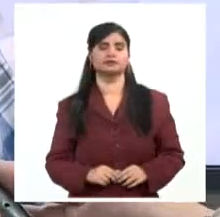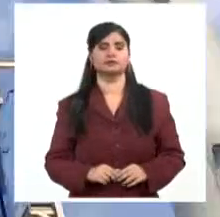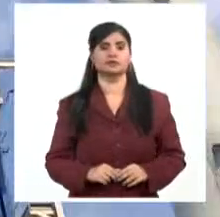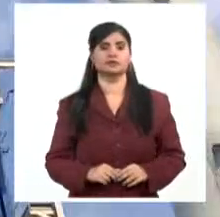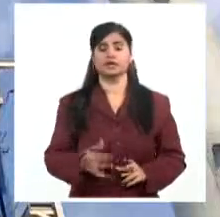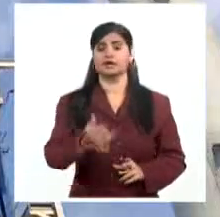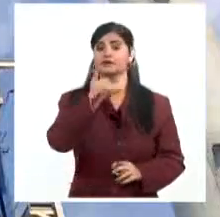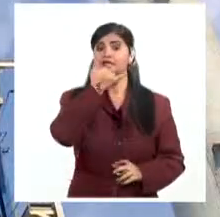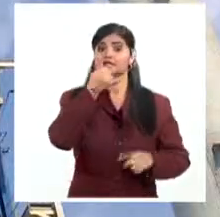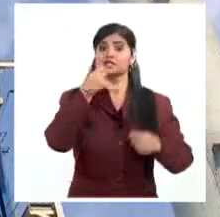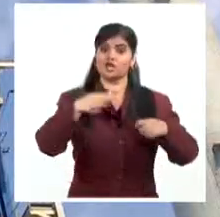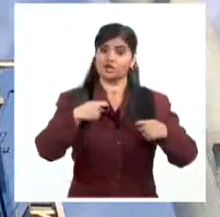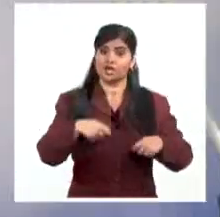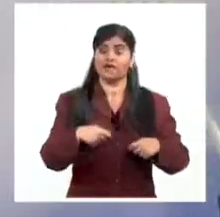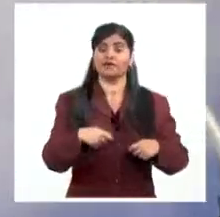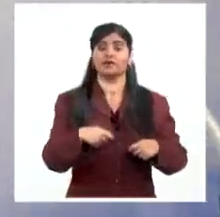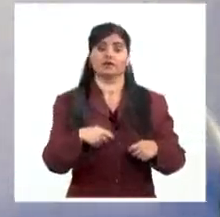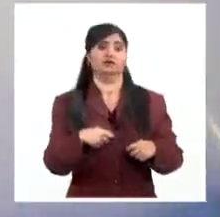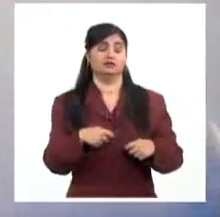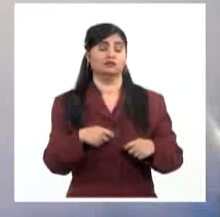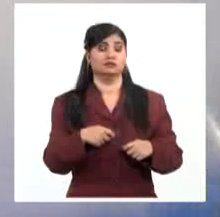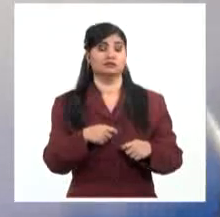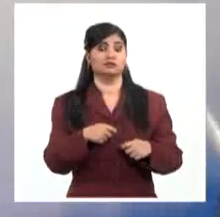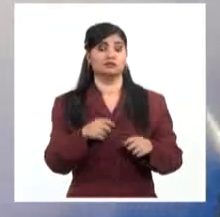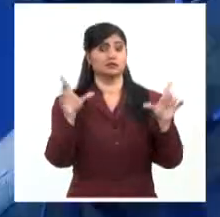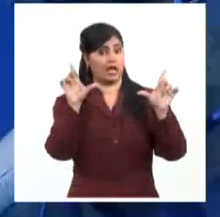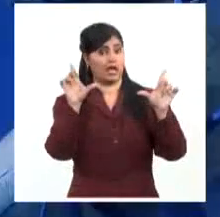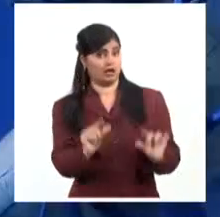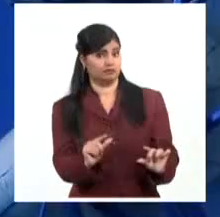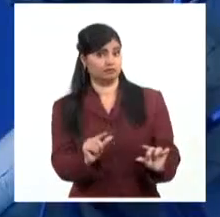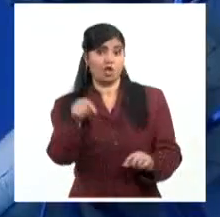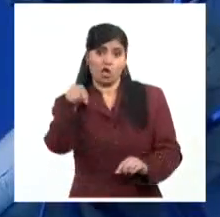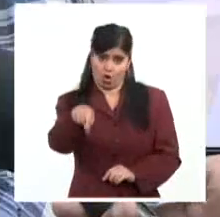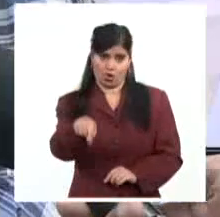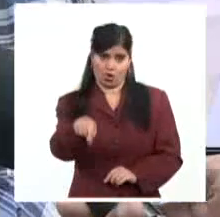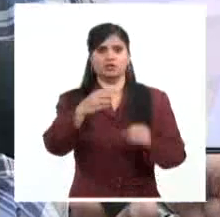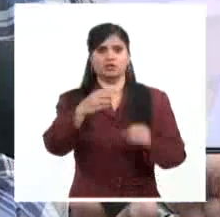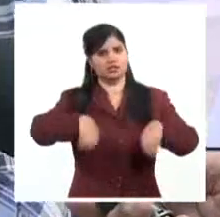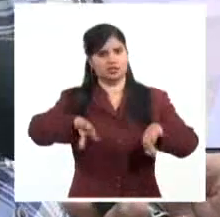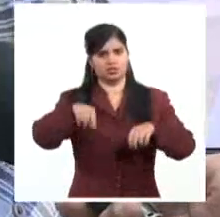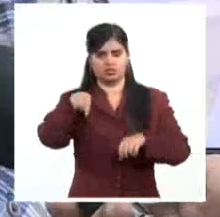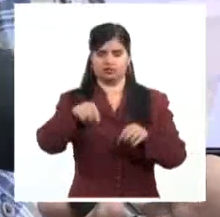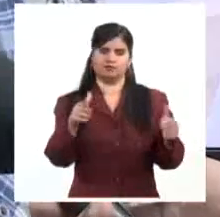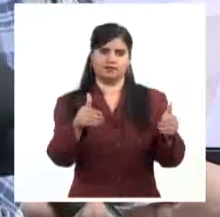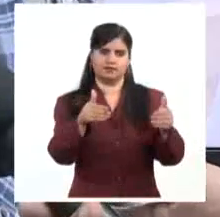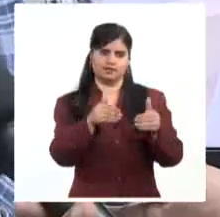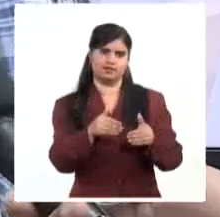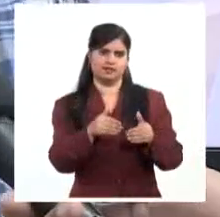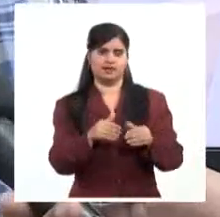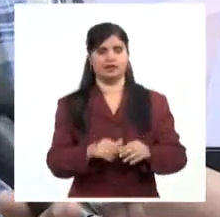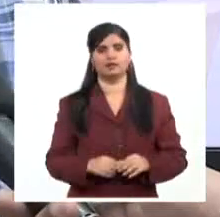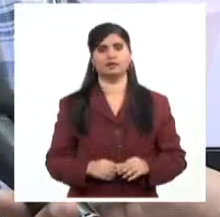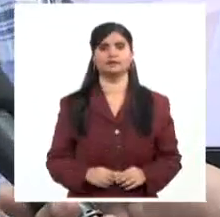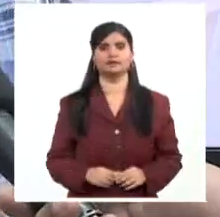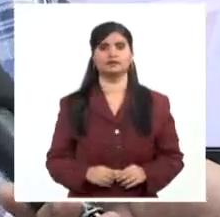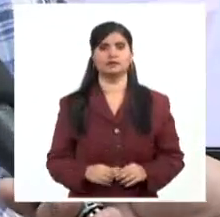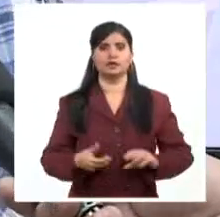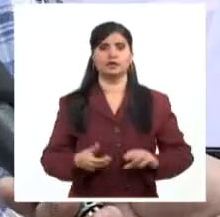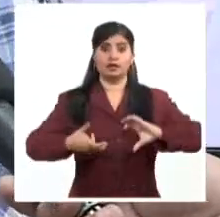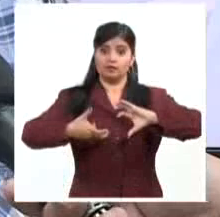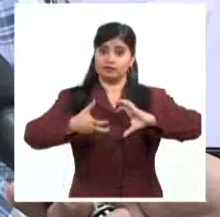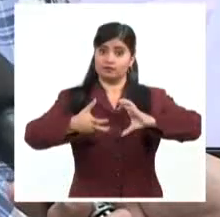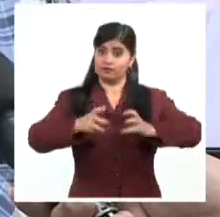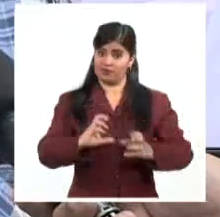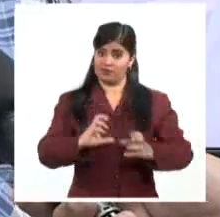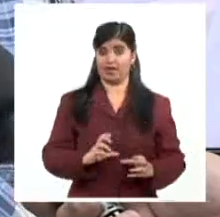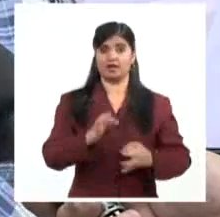afectaciones deben tener una tendencia a la disminución. Esa es la condición que tenemos para el día de hoy. La situación sigue siendo compleja, pero